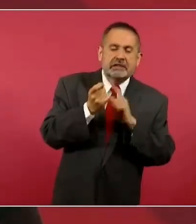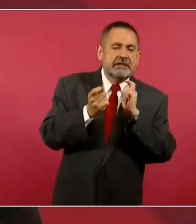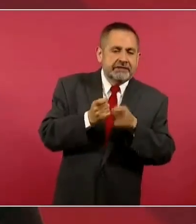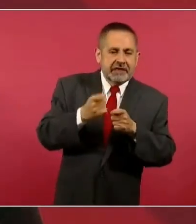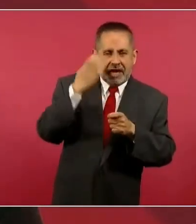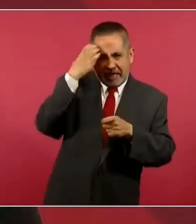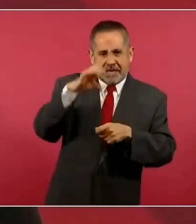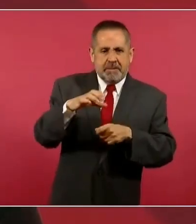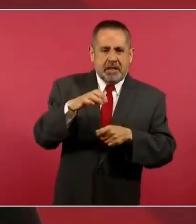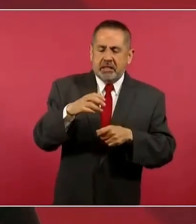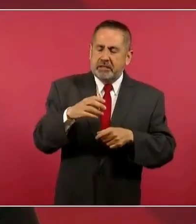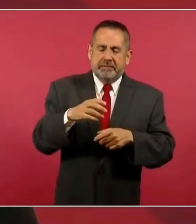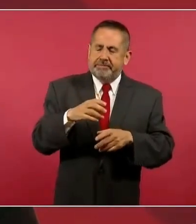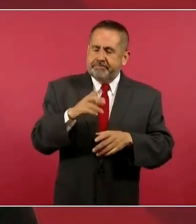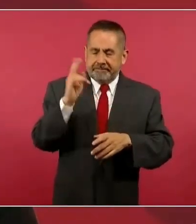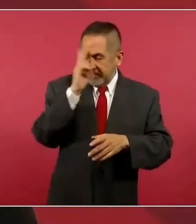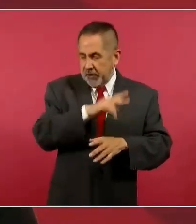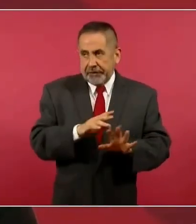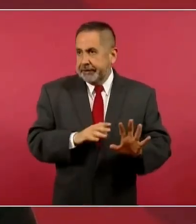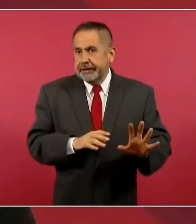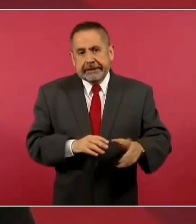crímenes.